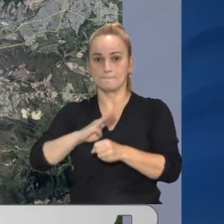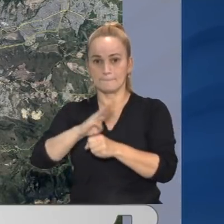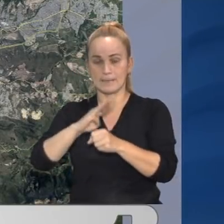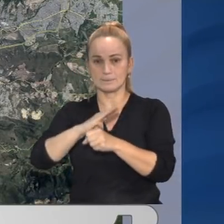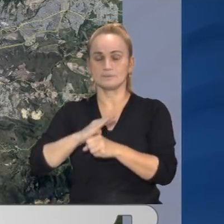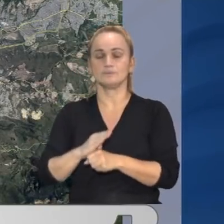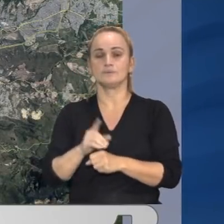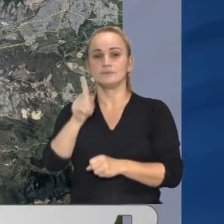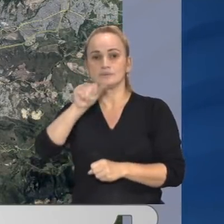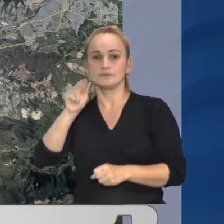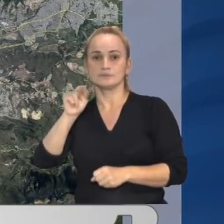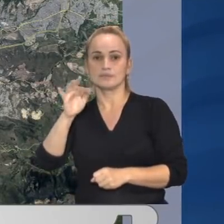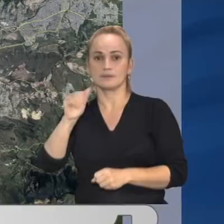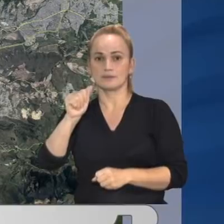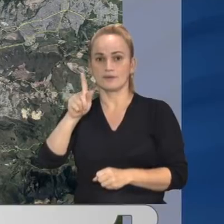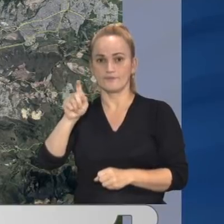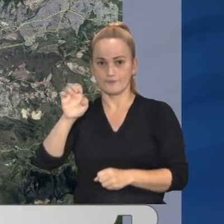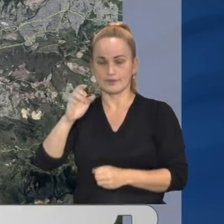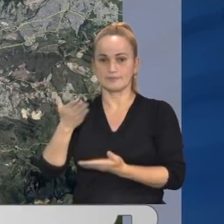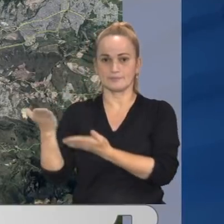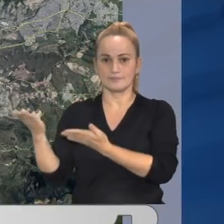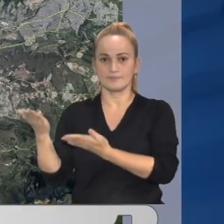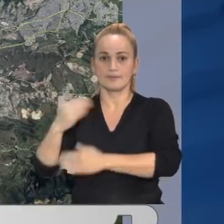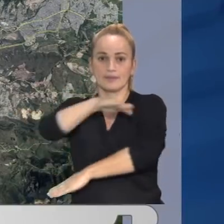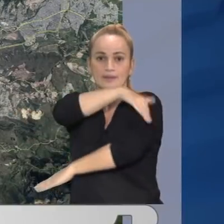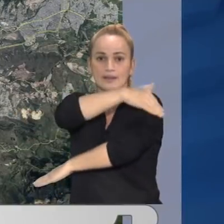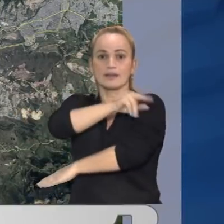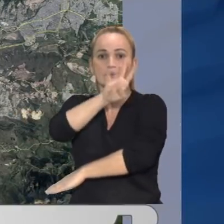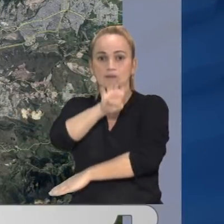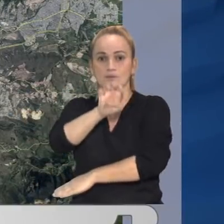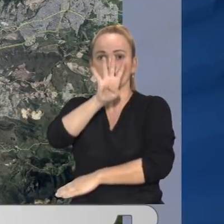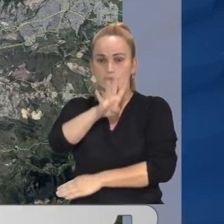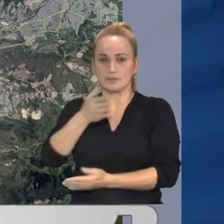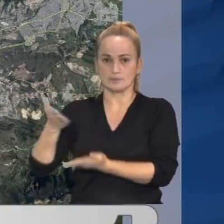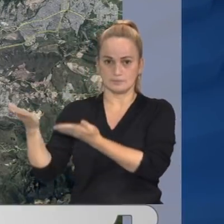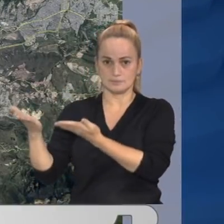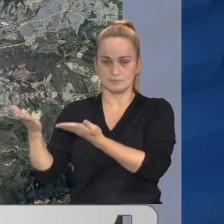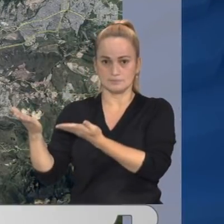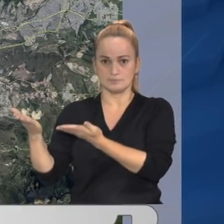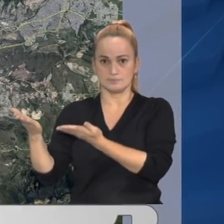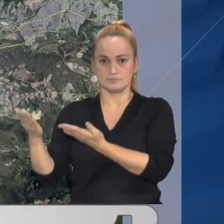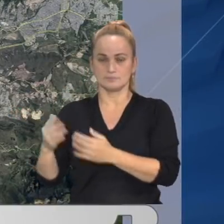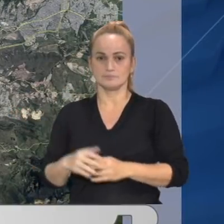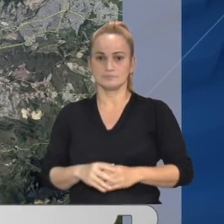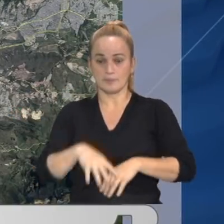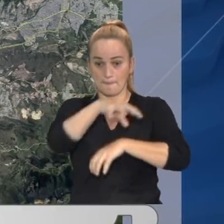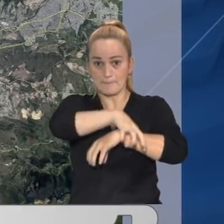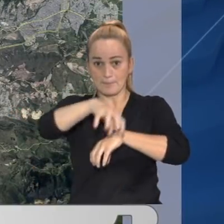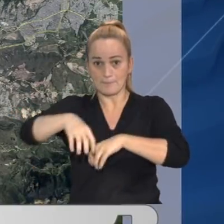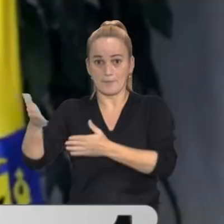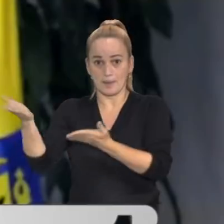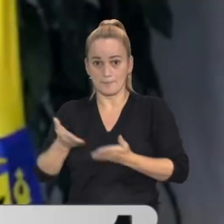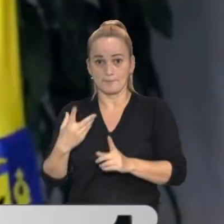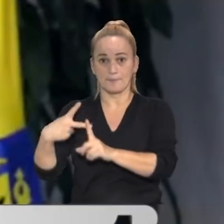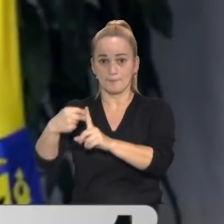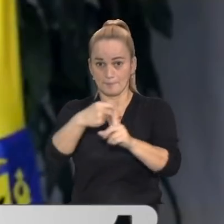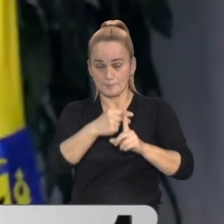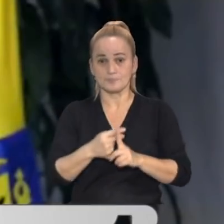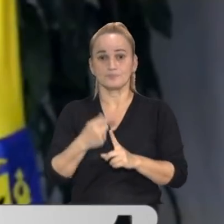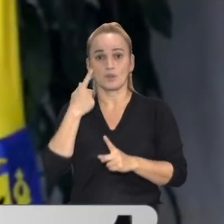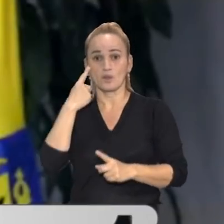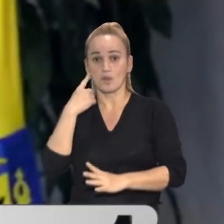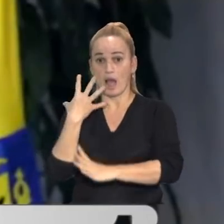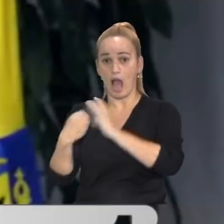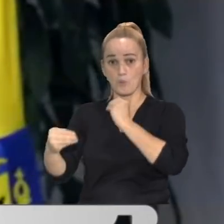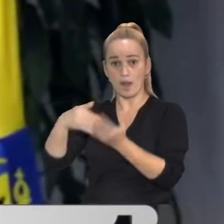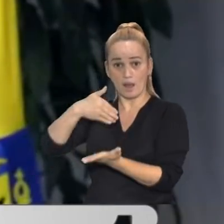la calle 21, número 1416 y la carrera 94, número 131A15. No podemos dejar por fuera del proceso